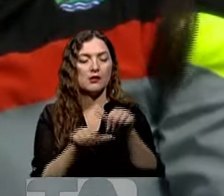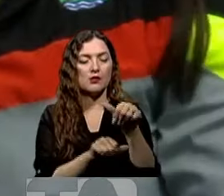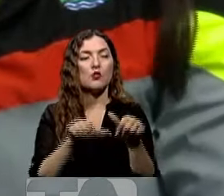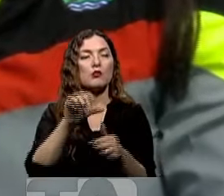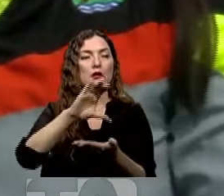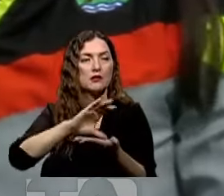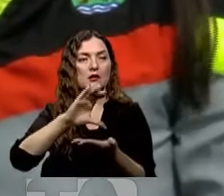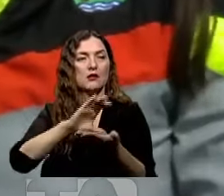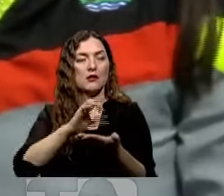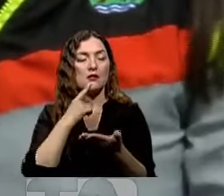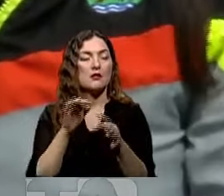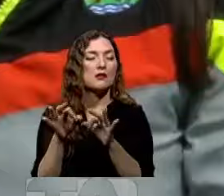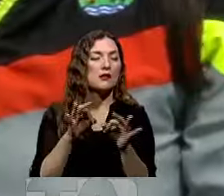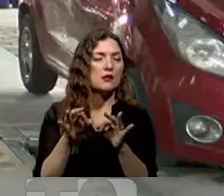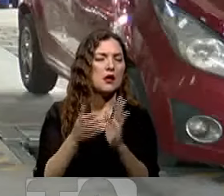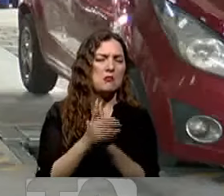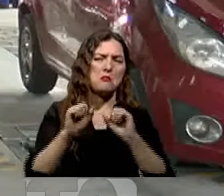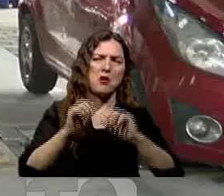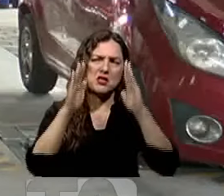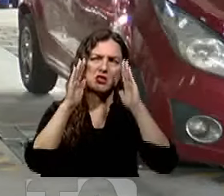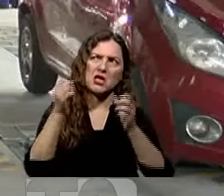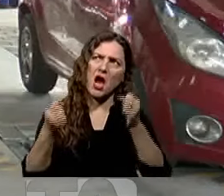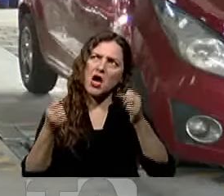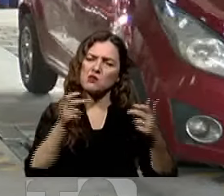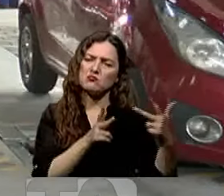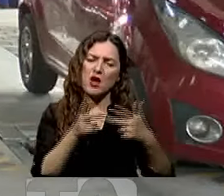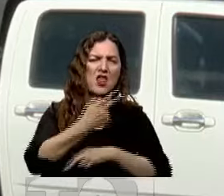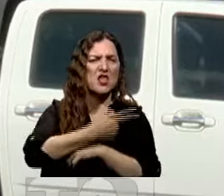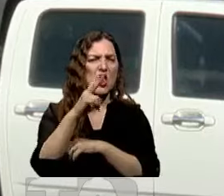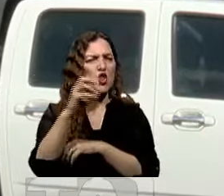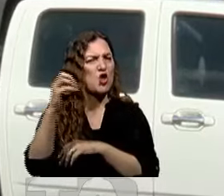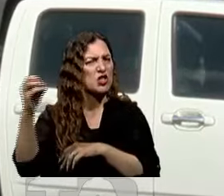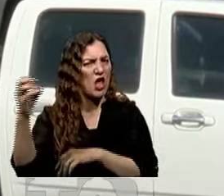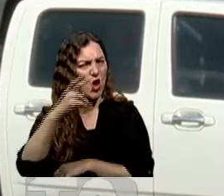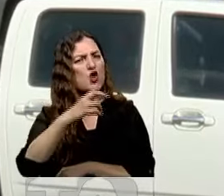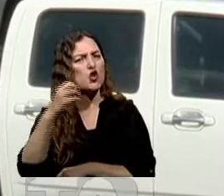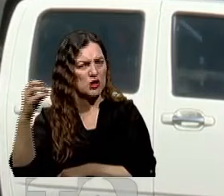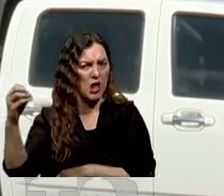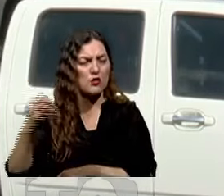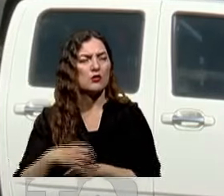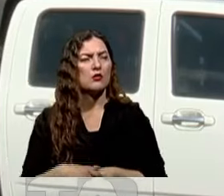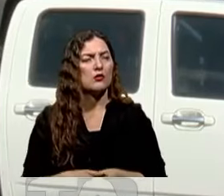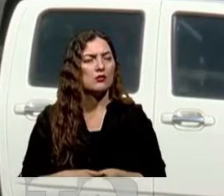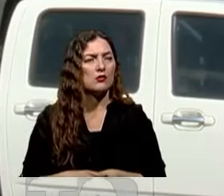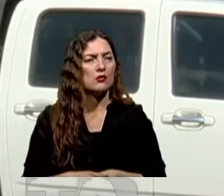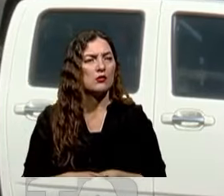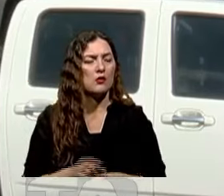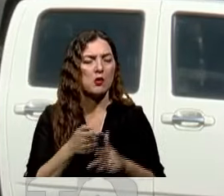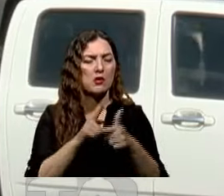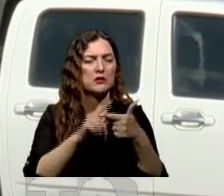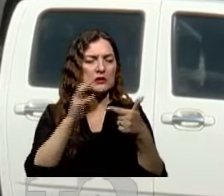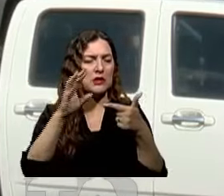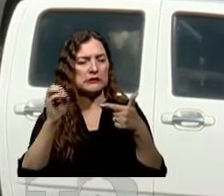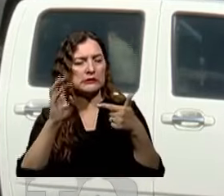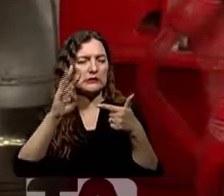del centro, precisa que tienen una capacidad de 200 autos diarios. Actualmente estamos atendiendo un promedio de 60 a